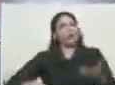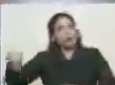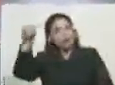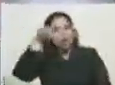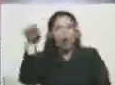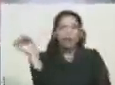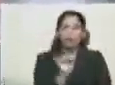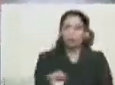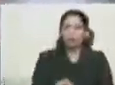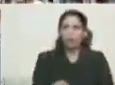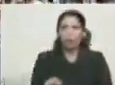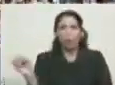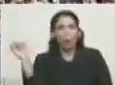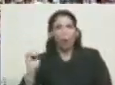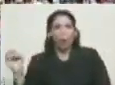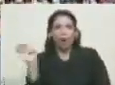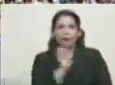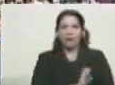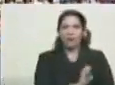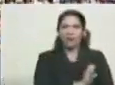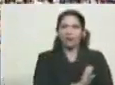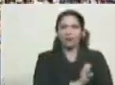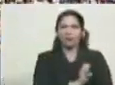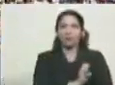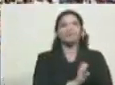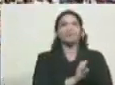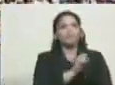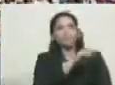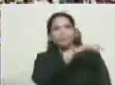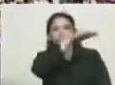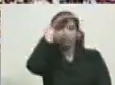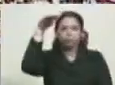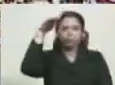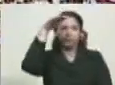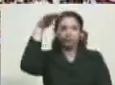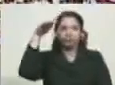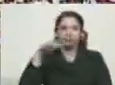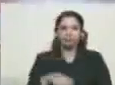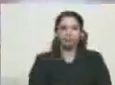de oeste a este, por arriba.